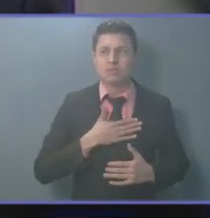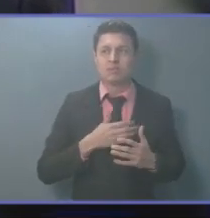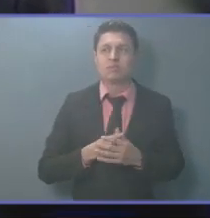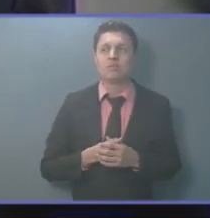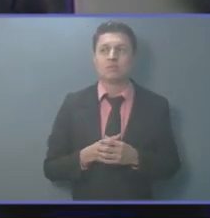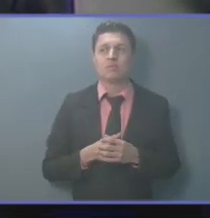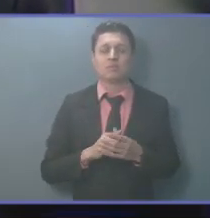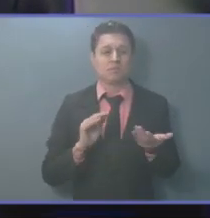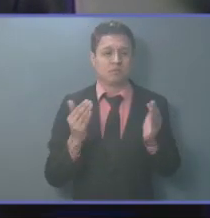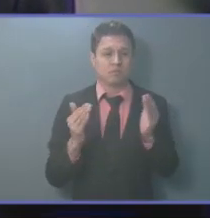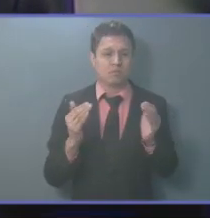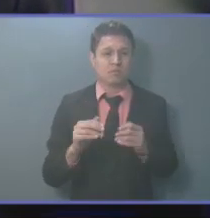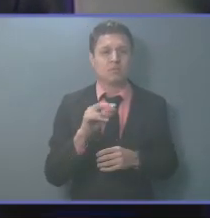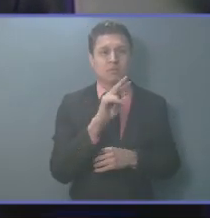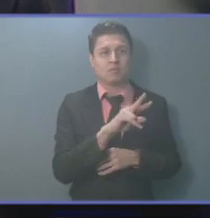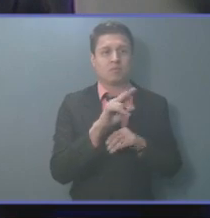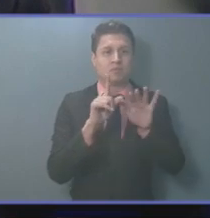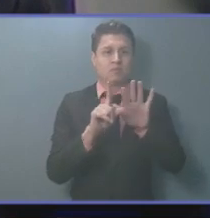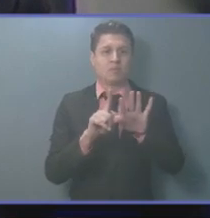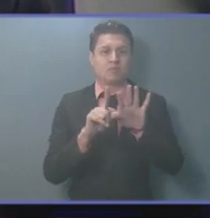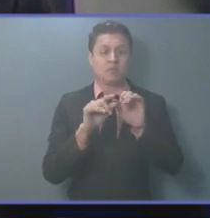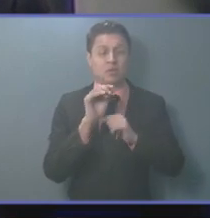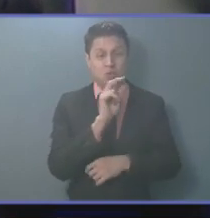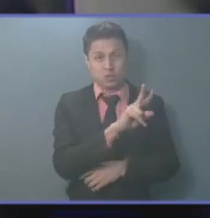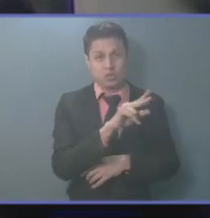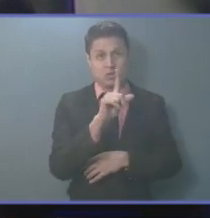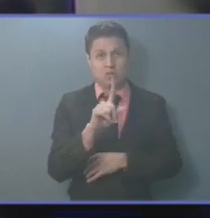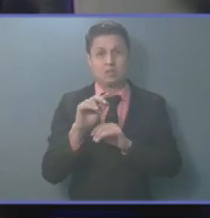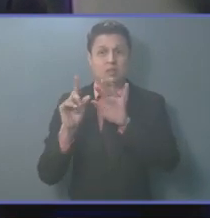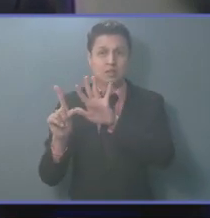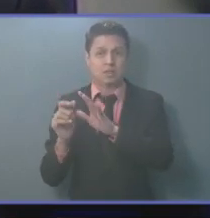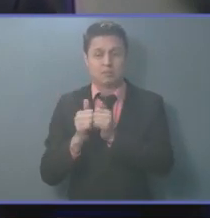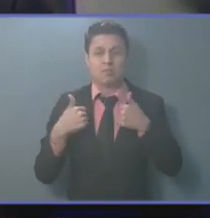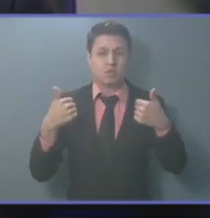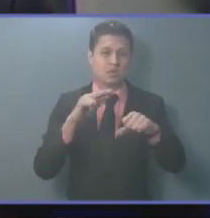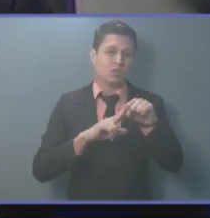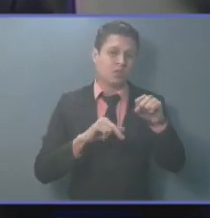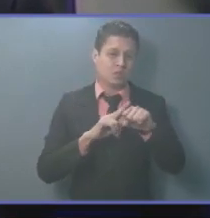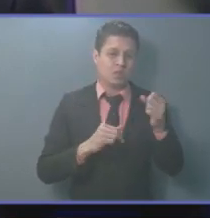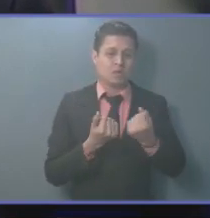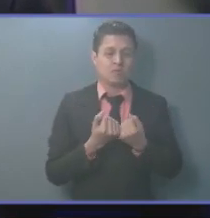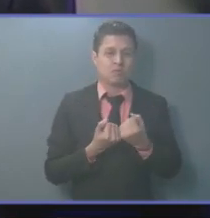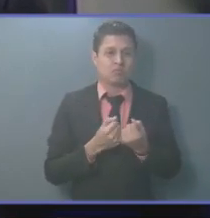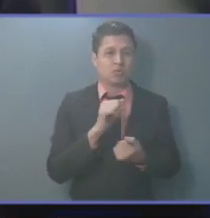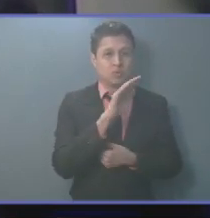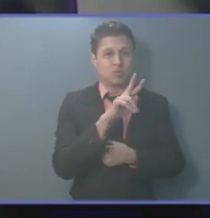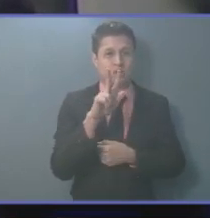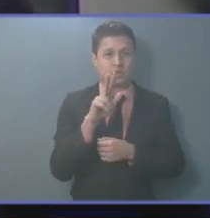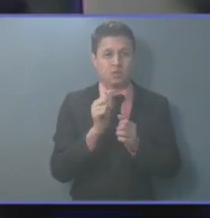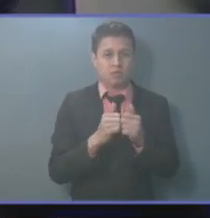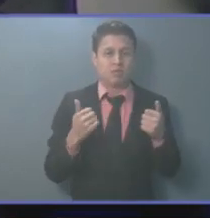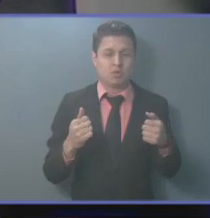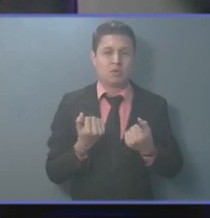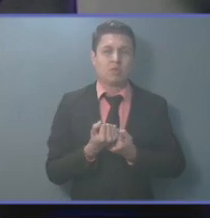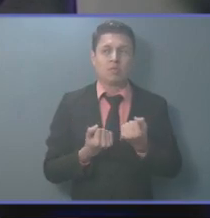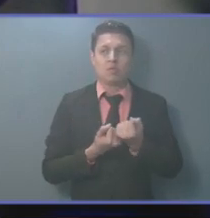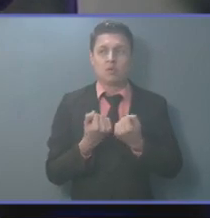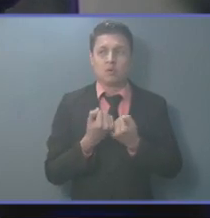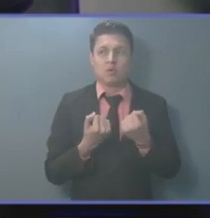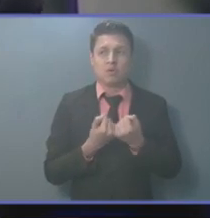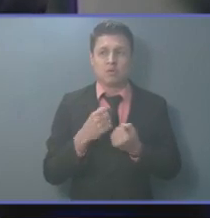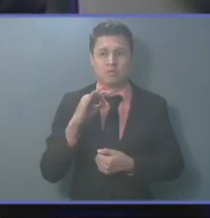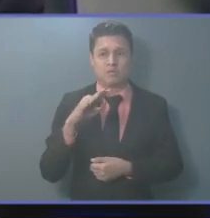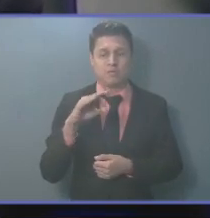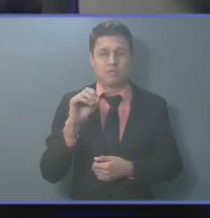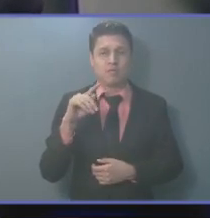el equivalente a 216 millones de dólares. Se mantienen 53 millones para el fondo para el